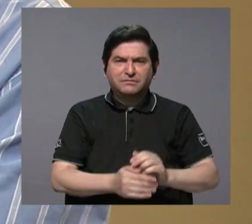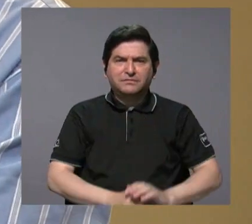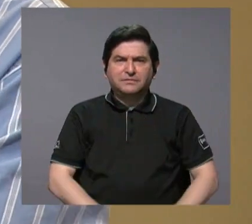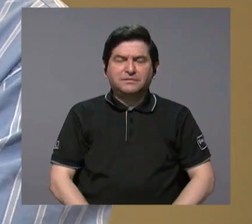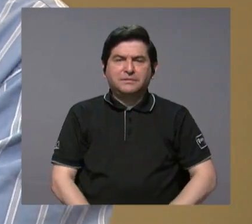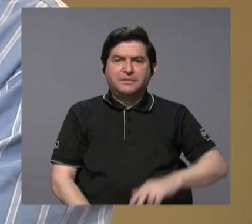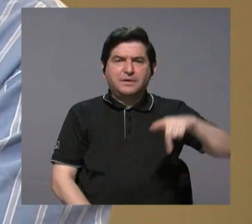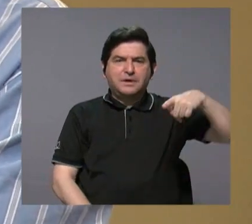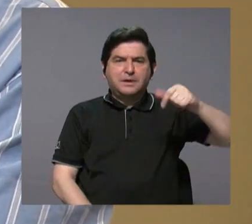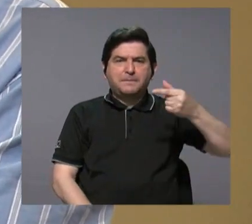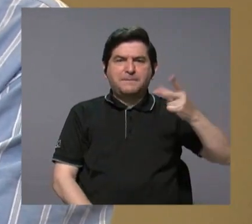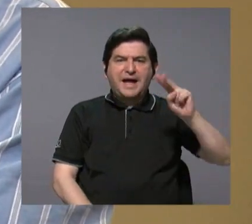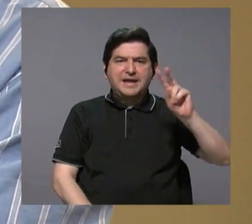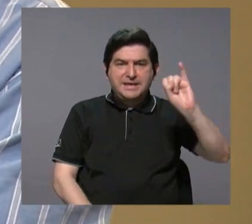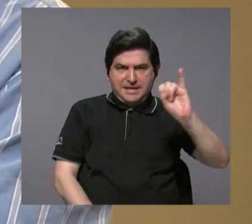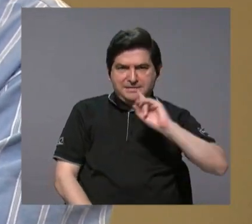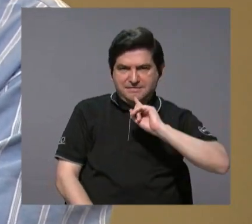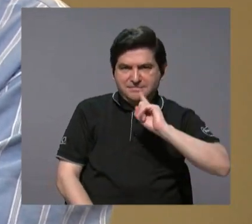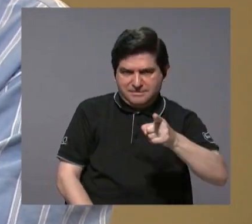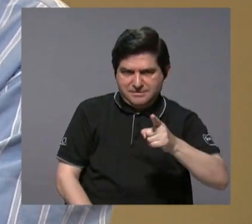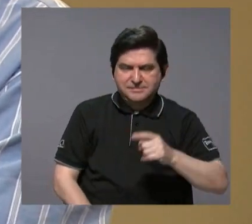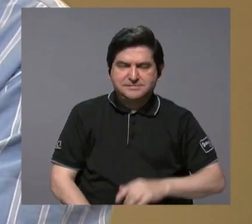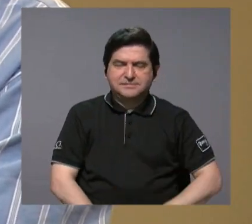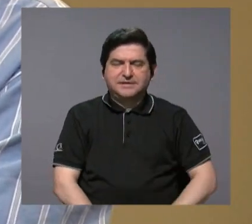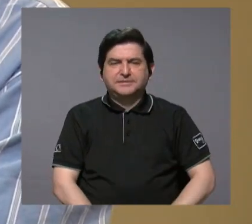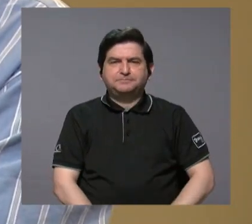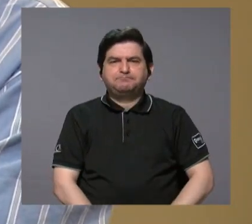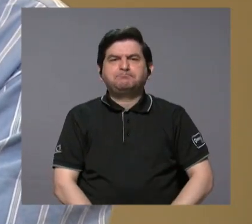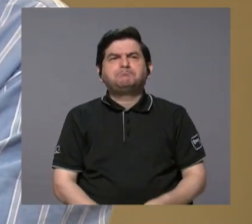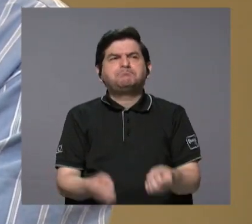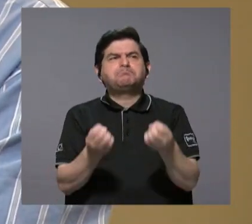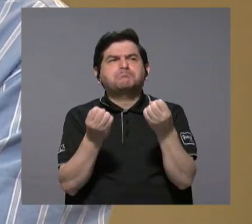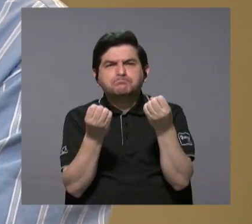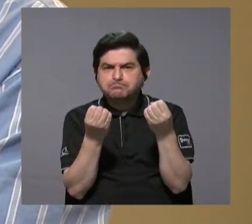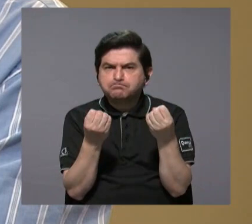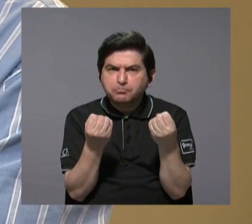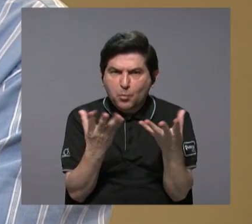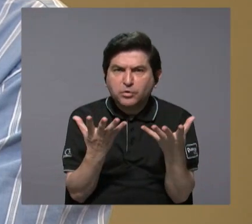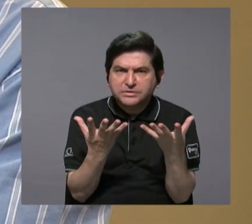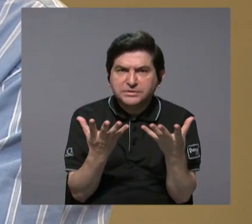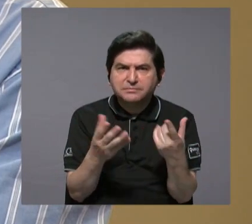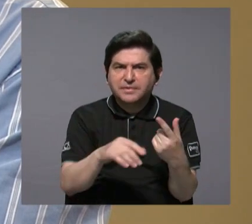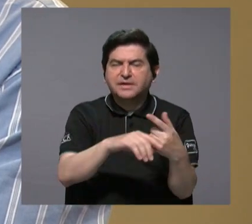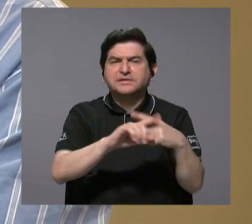Pañi señala muchas de las